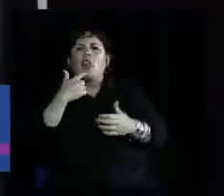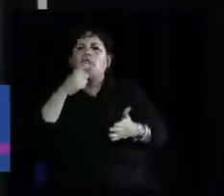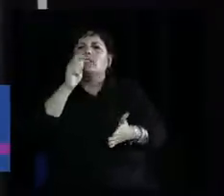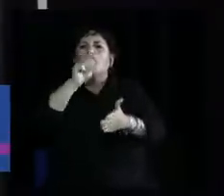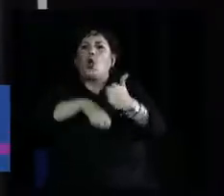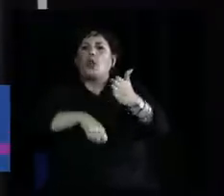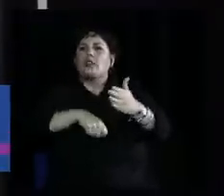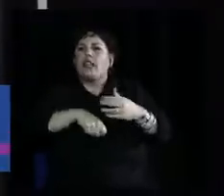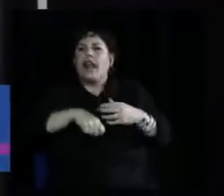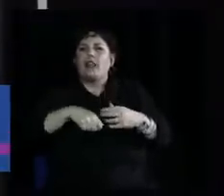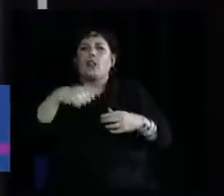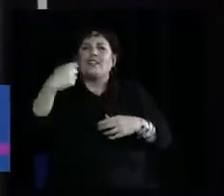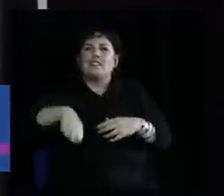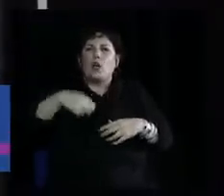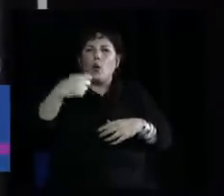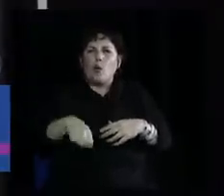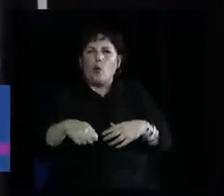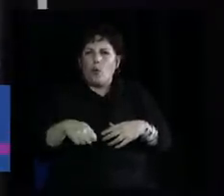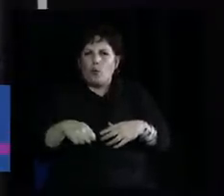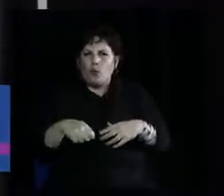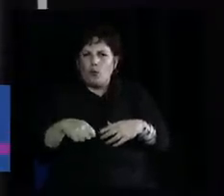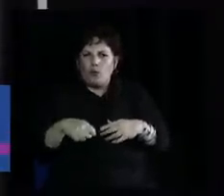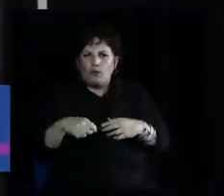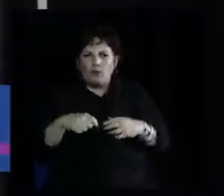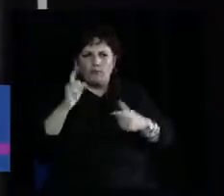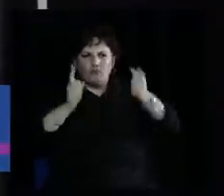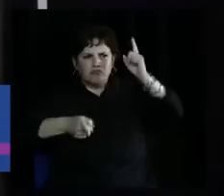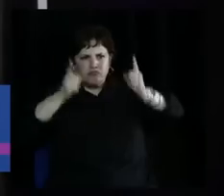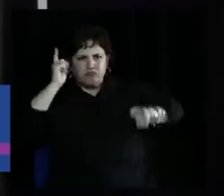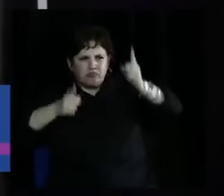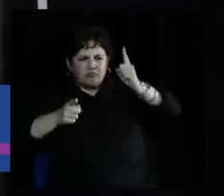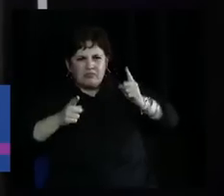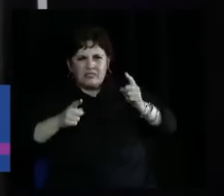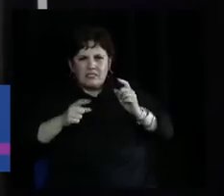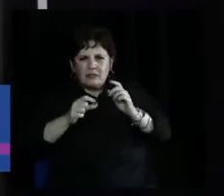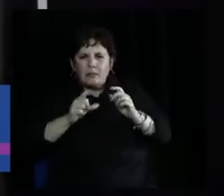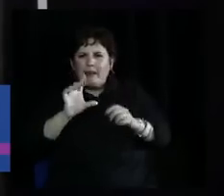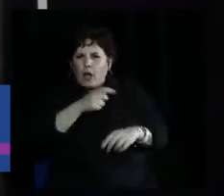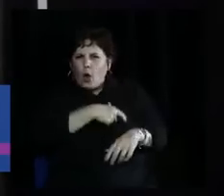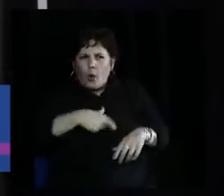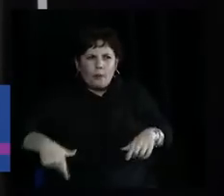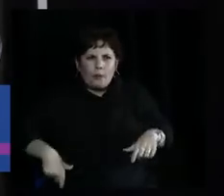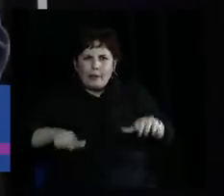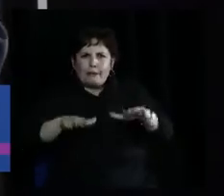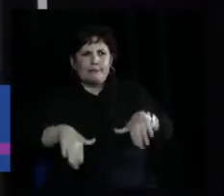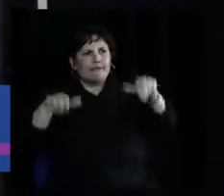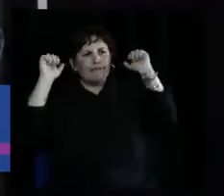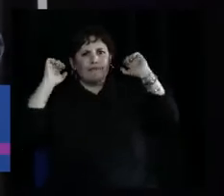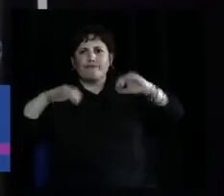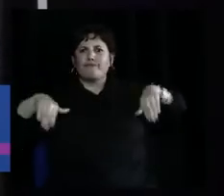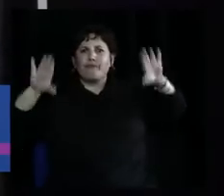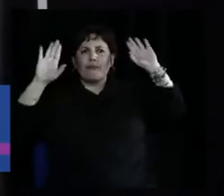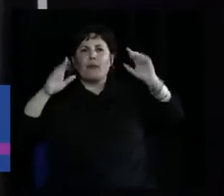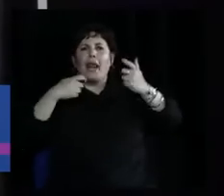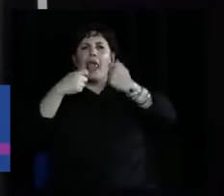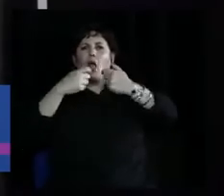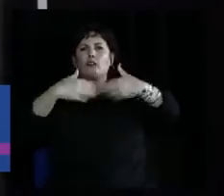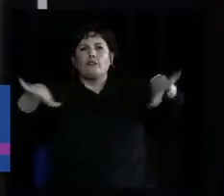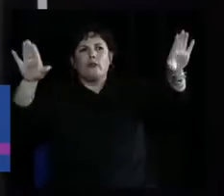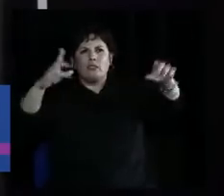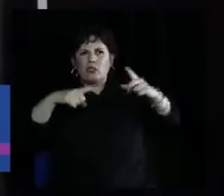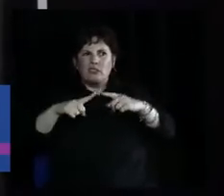contratación de seguros, o sea, una serie de medidas de corte neoliberal que reducían cada vez más la distribución de la